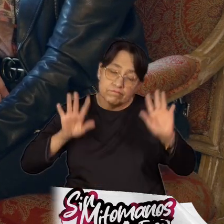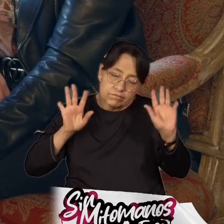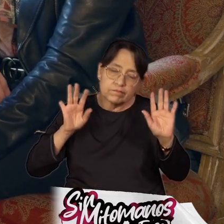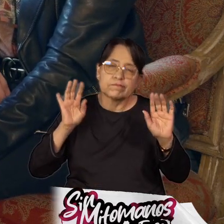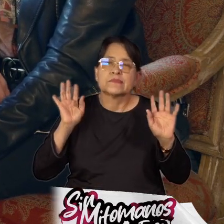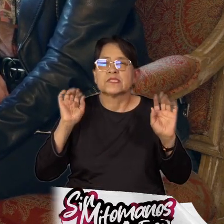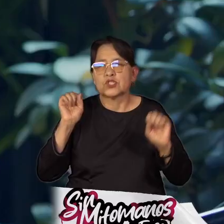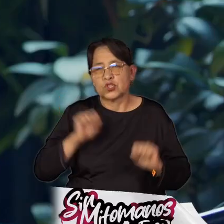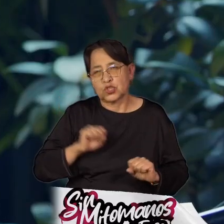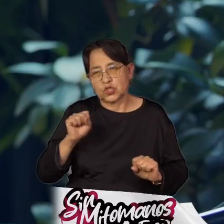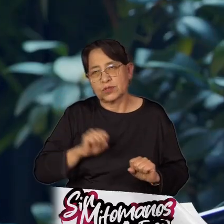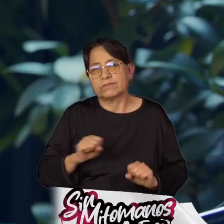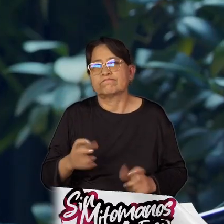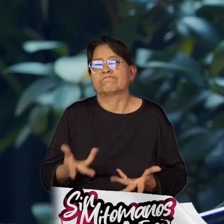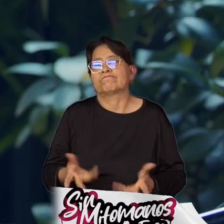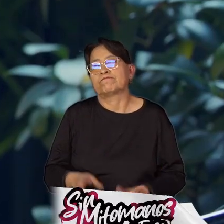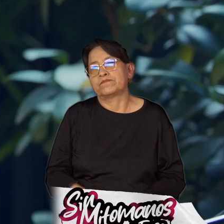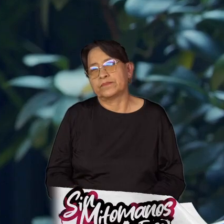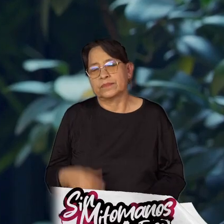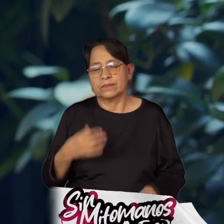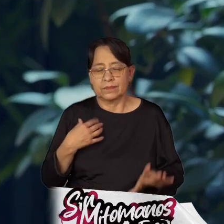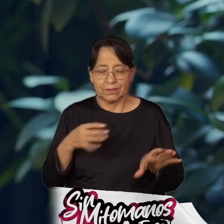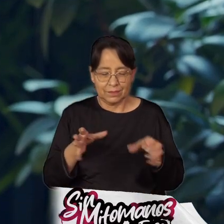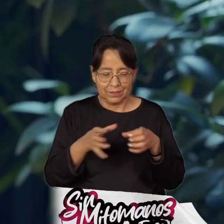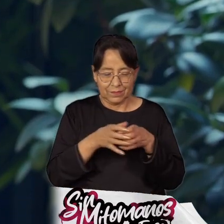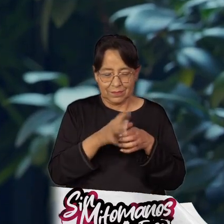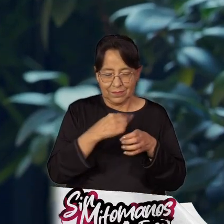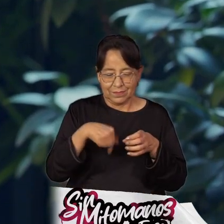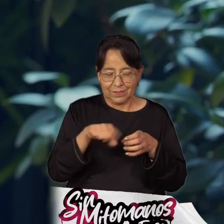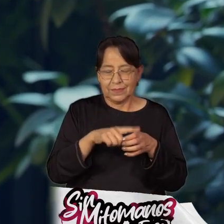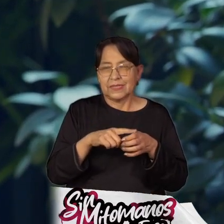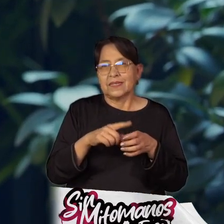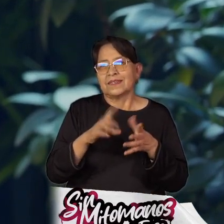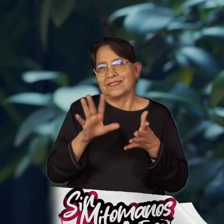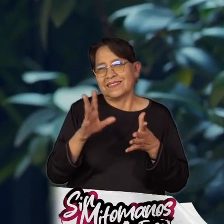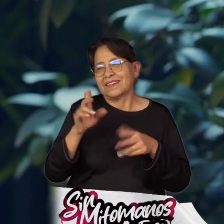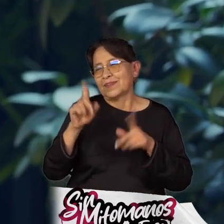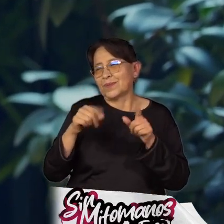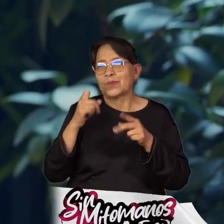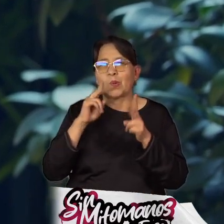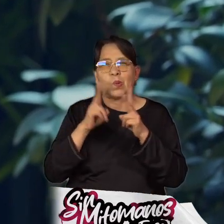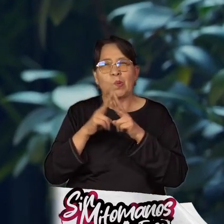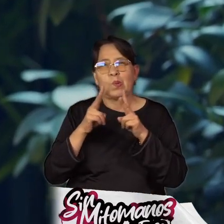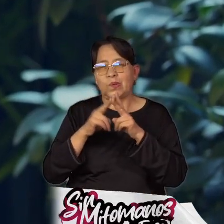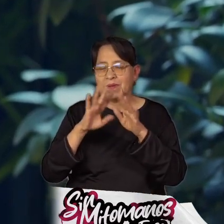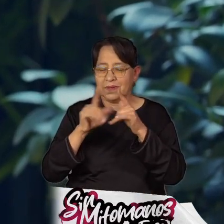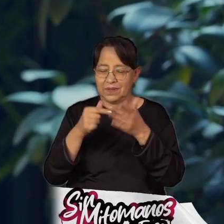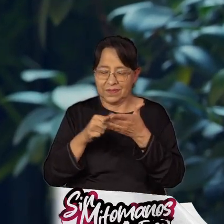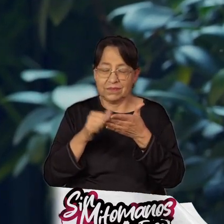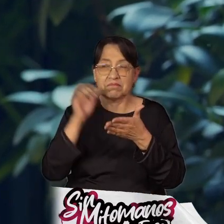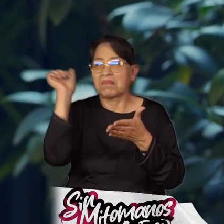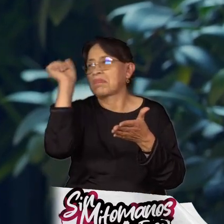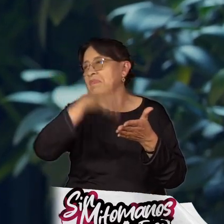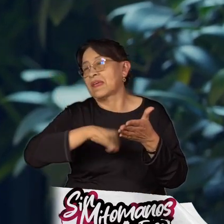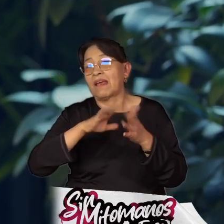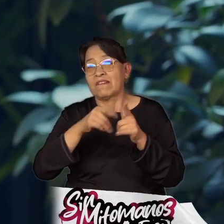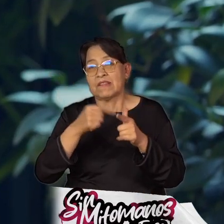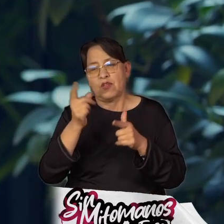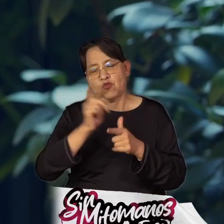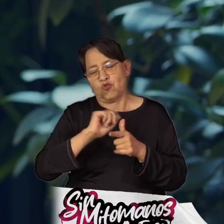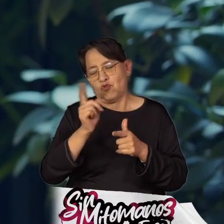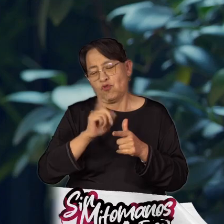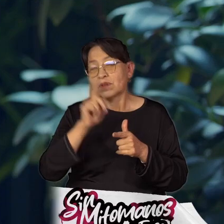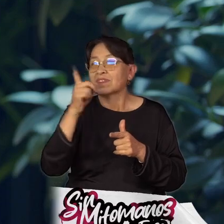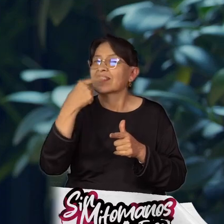Sí, hemos sido parte de ese grupo desconocedor de tu palabra cuando ignoramos las